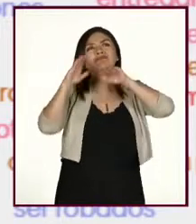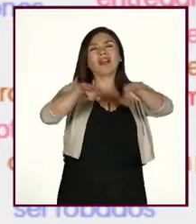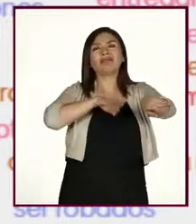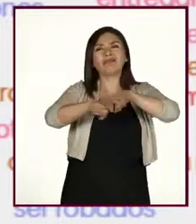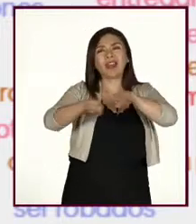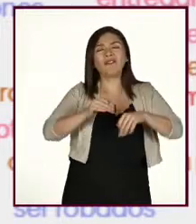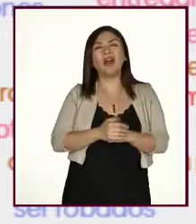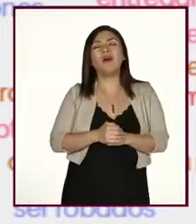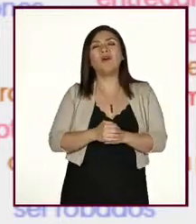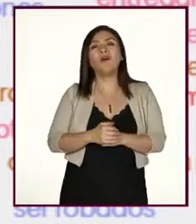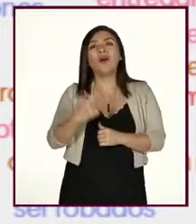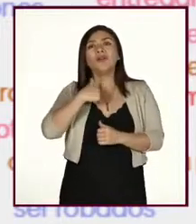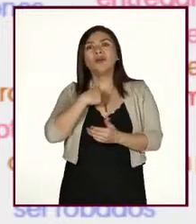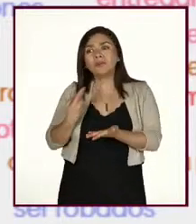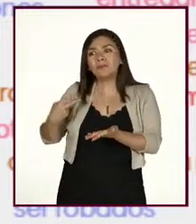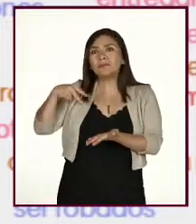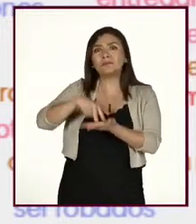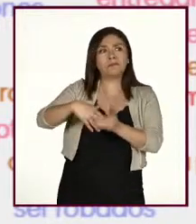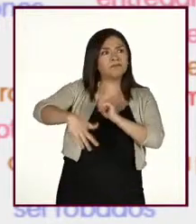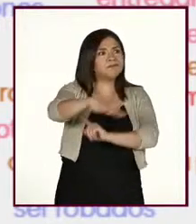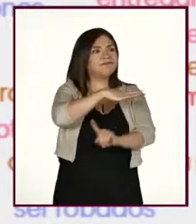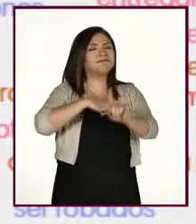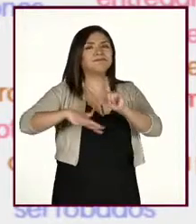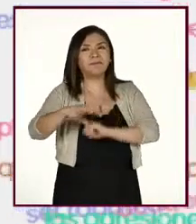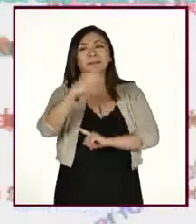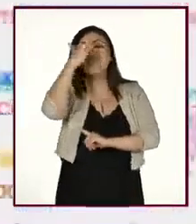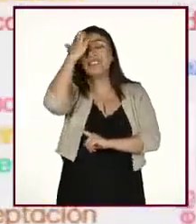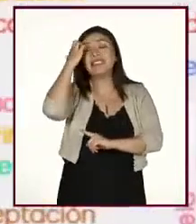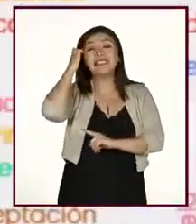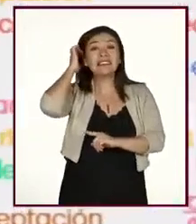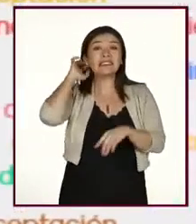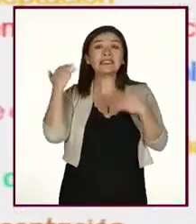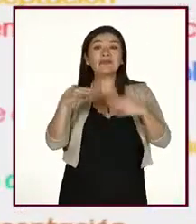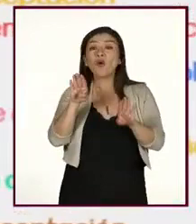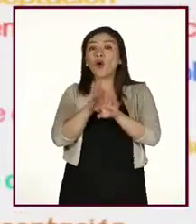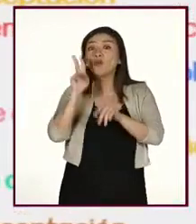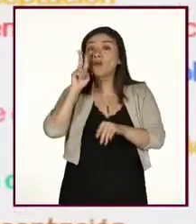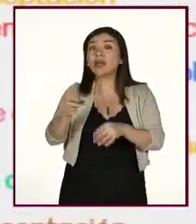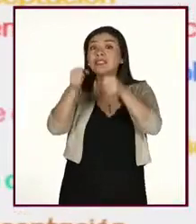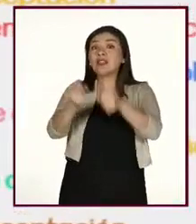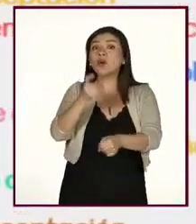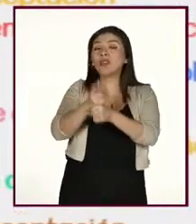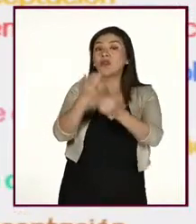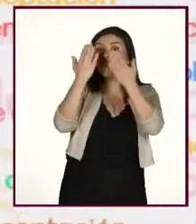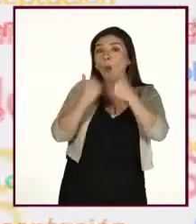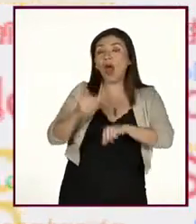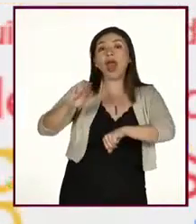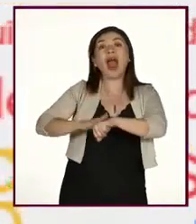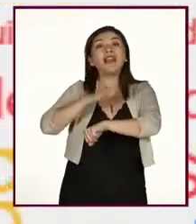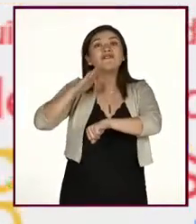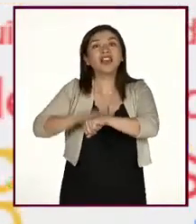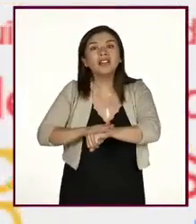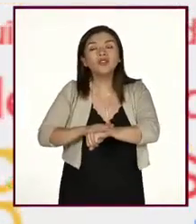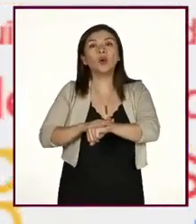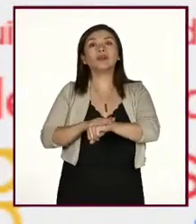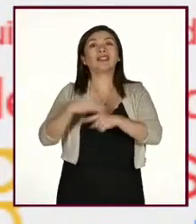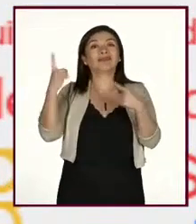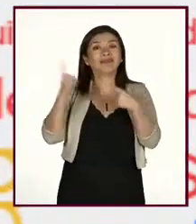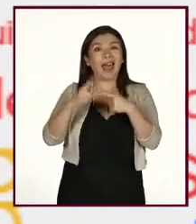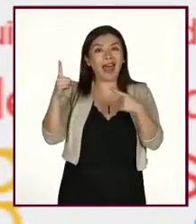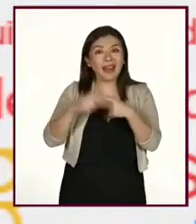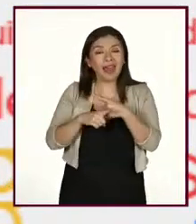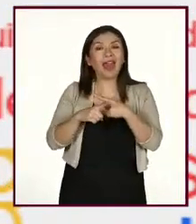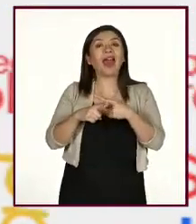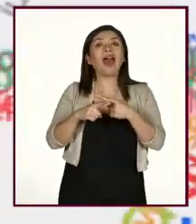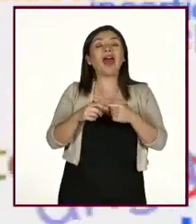estar en medio de todo. Bueno, pues ¿qué le parecen? Inseguridad por ahí, calificaciones, está en medio. Tareas,